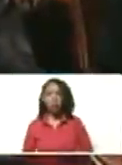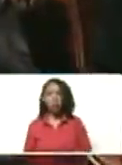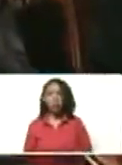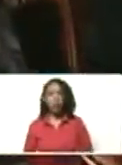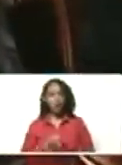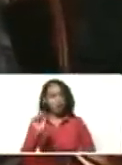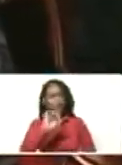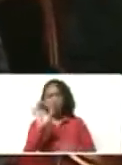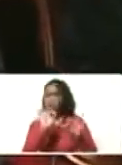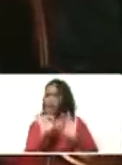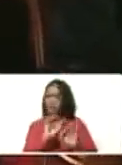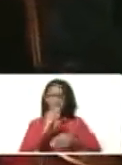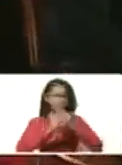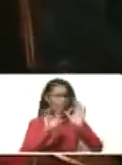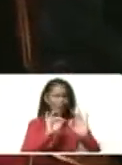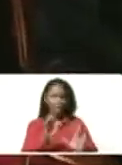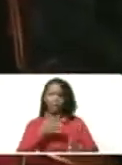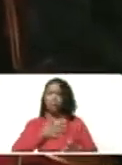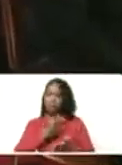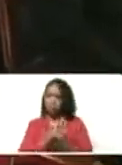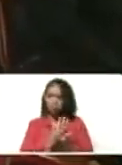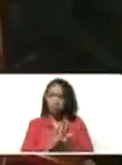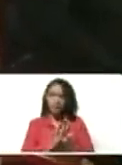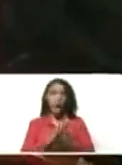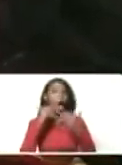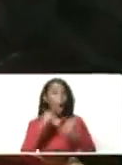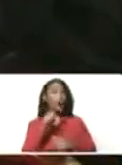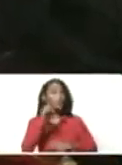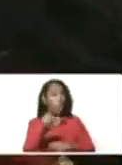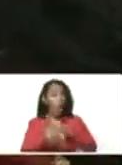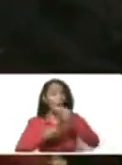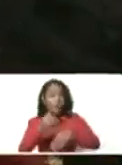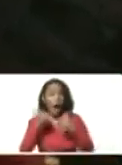No, no, no, no hiciste nada, Earle. Ahora es que vas a hacer.